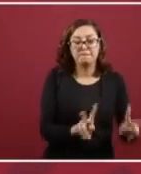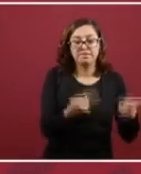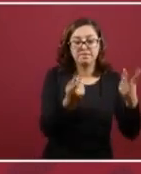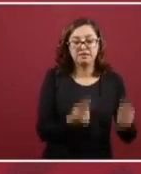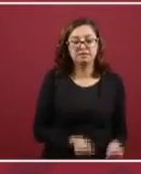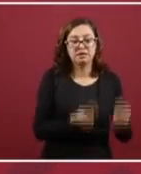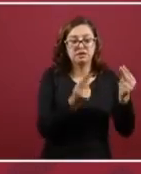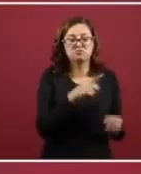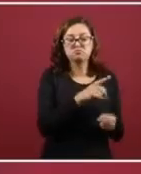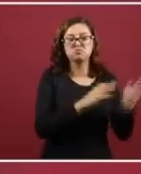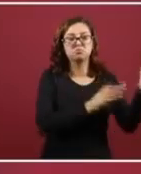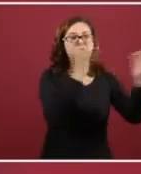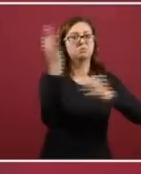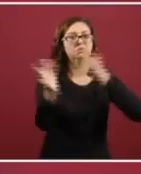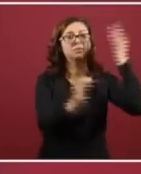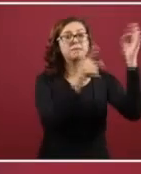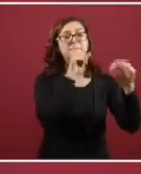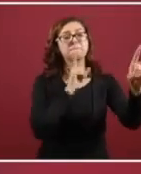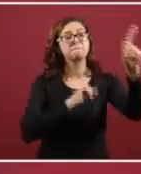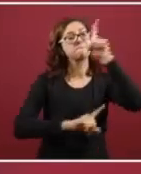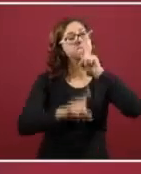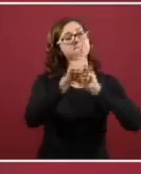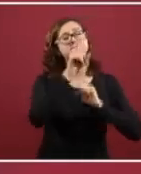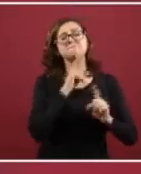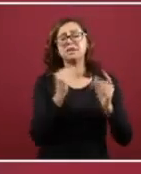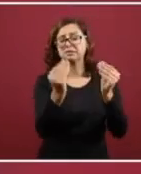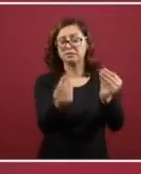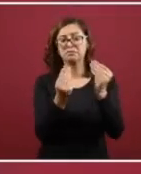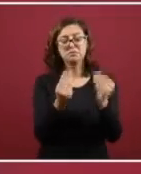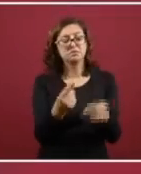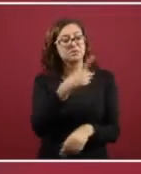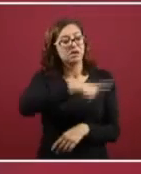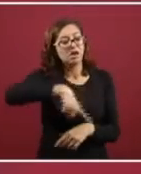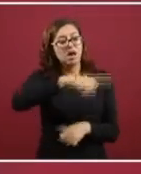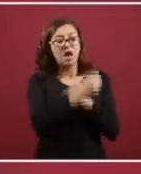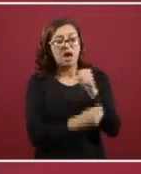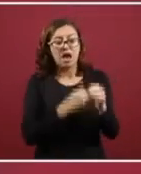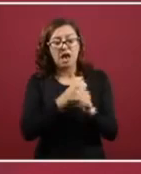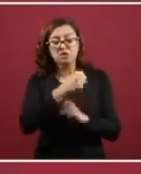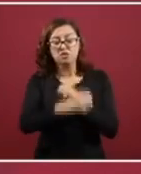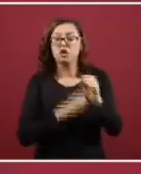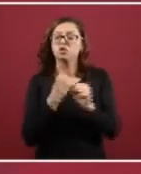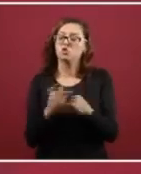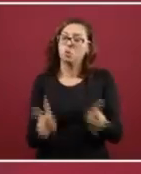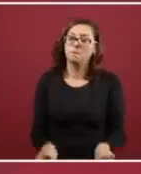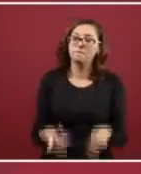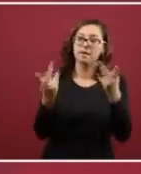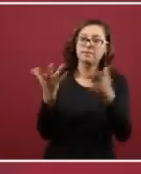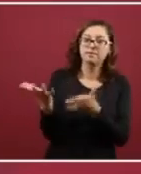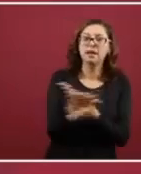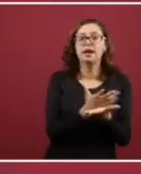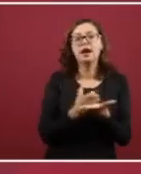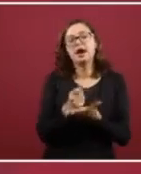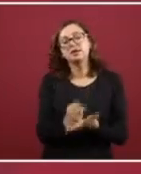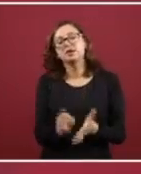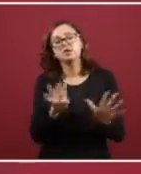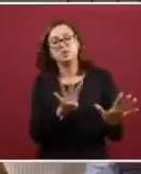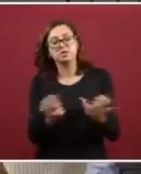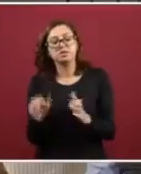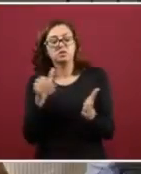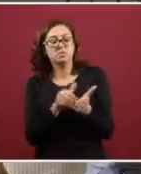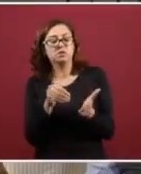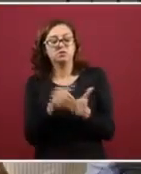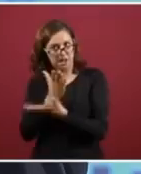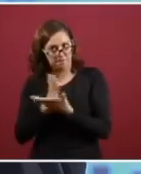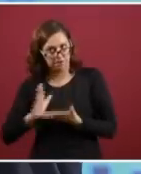los insecticidas. Este es un mercado anual de más de 900 millones de pesos, solo de la